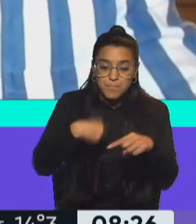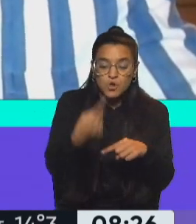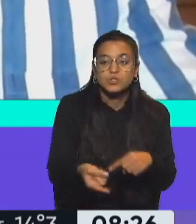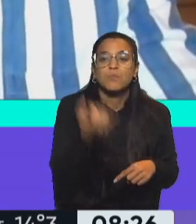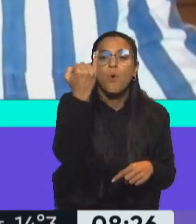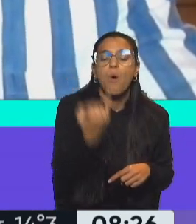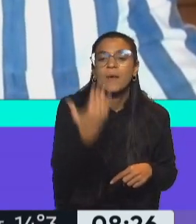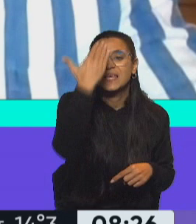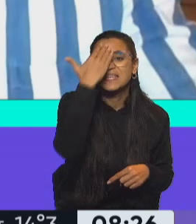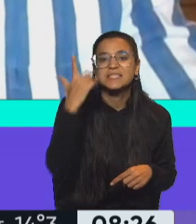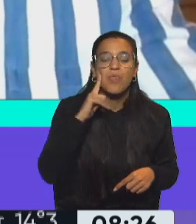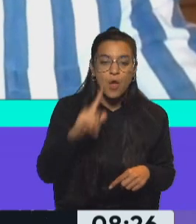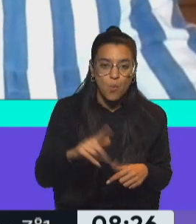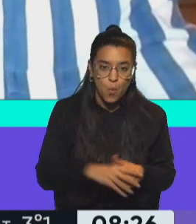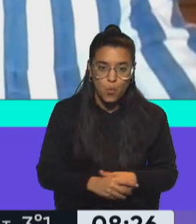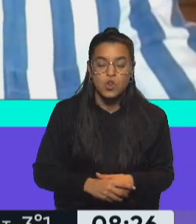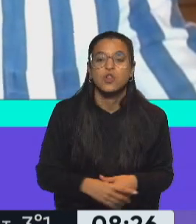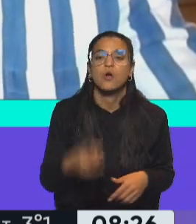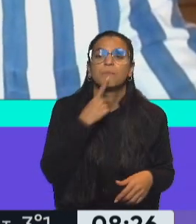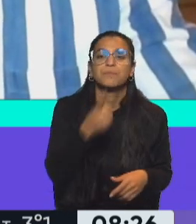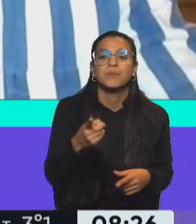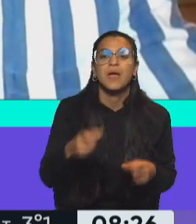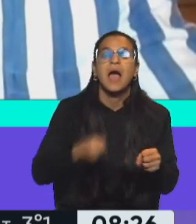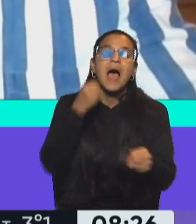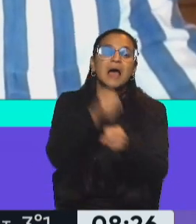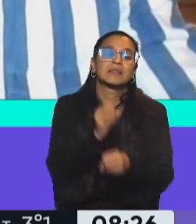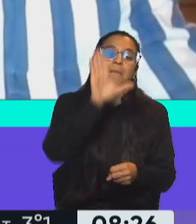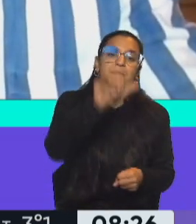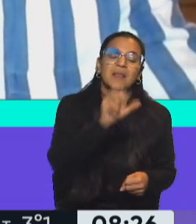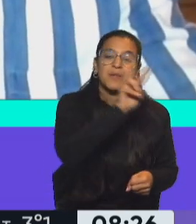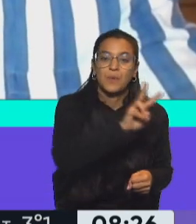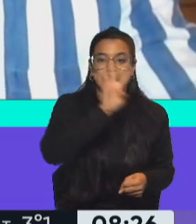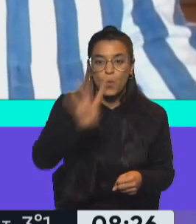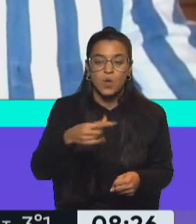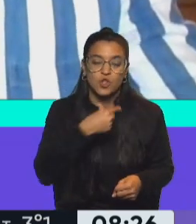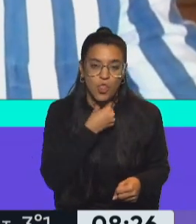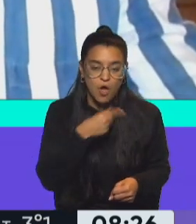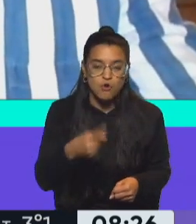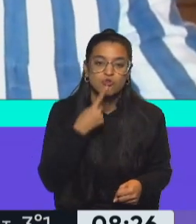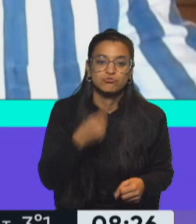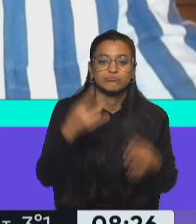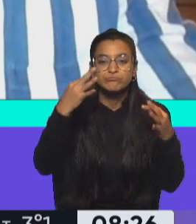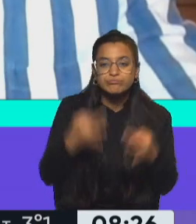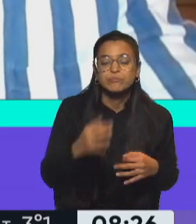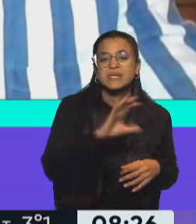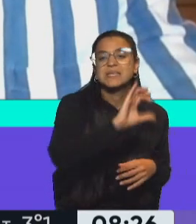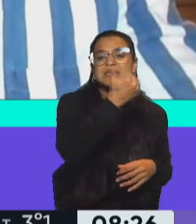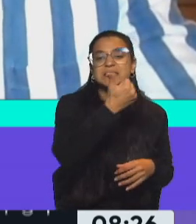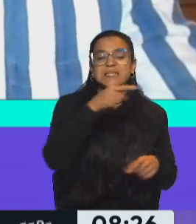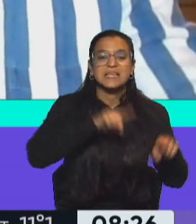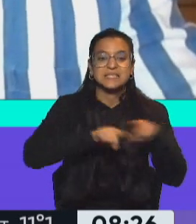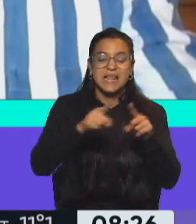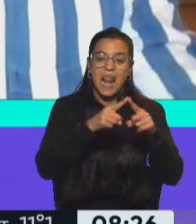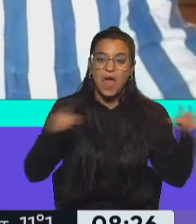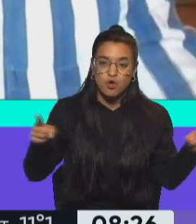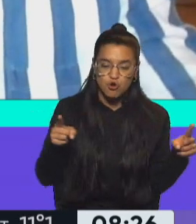jueves 15 de julio y va a durar hasta el martes 24 de agosto. Está conformado por 6 largometrajes